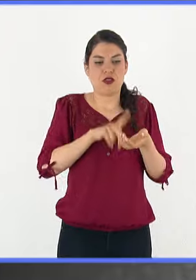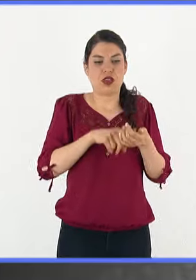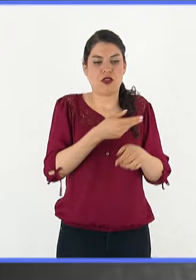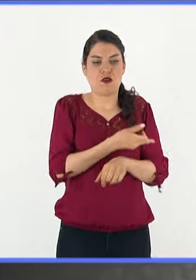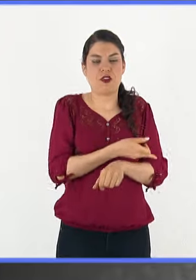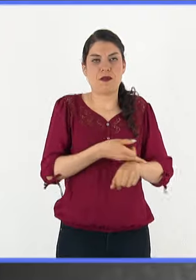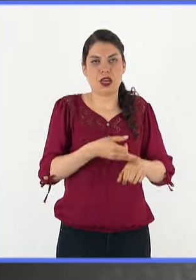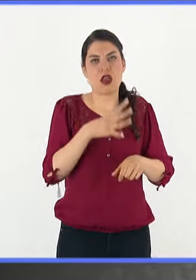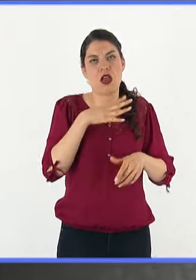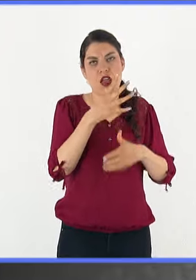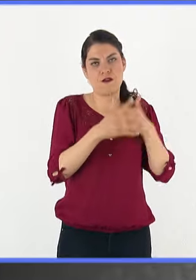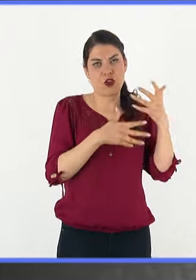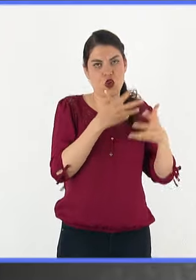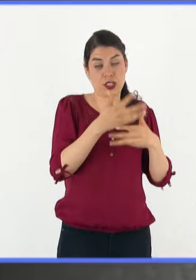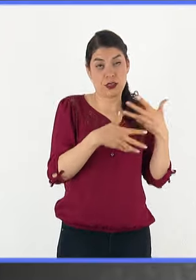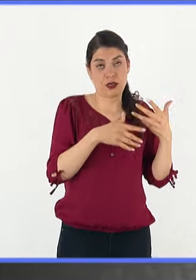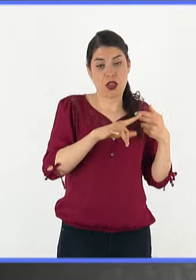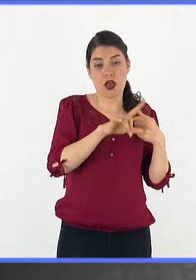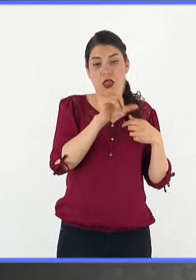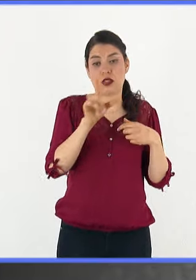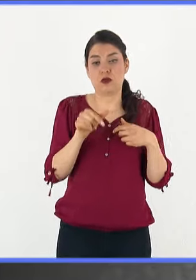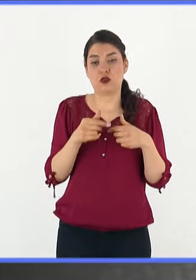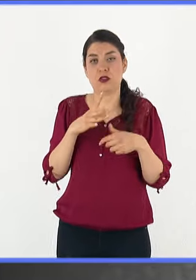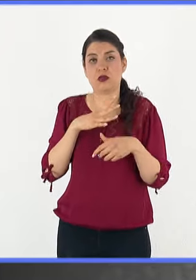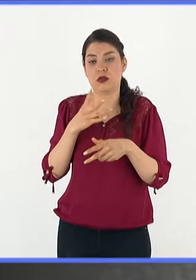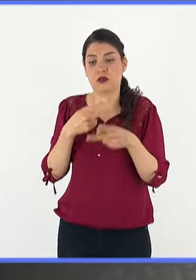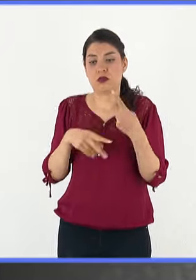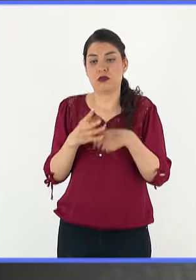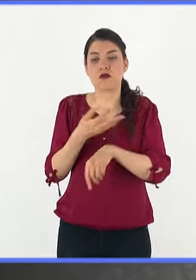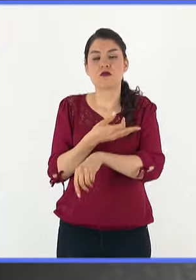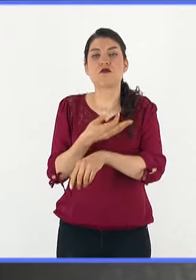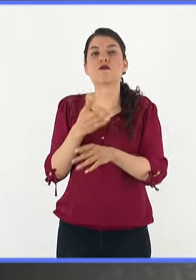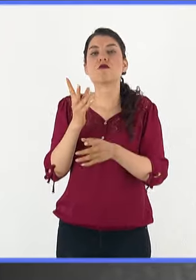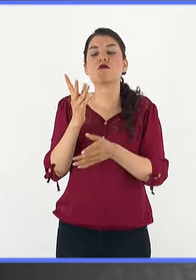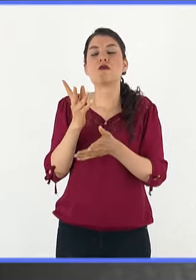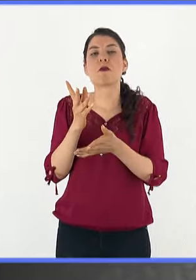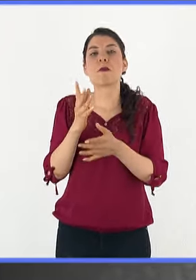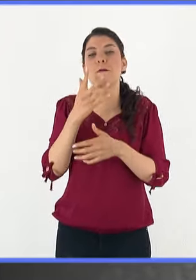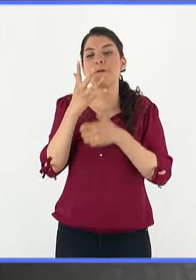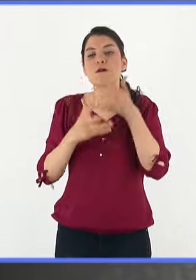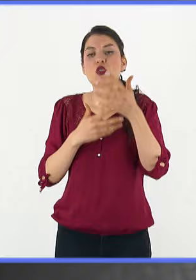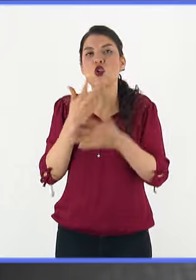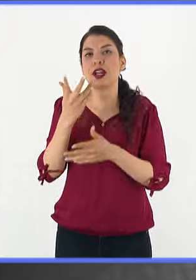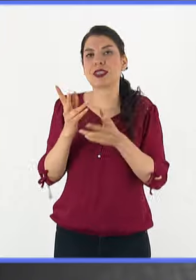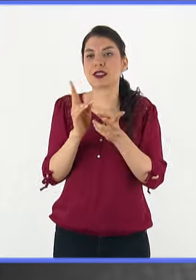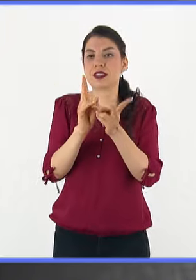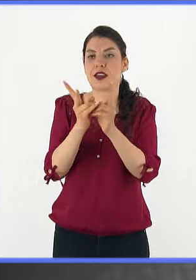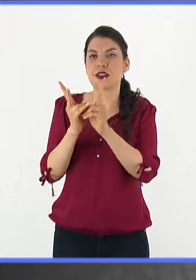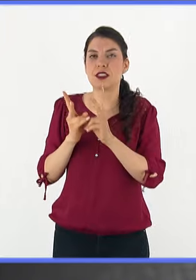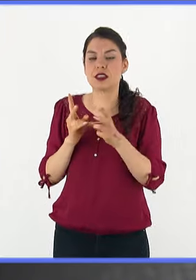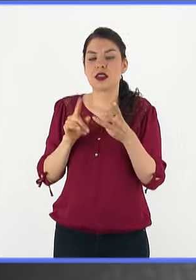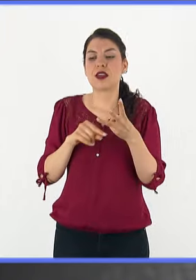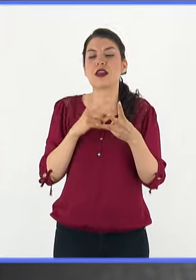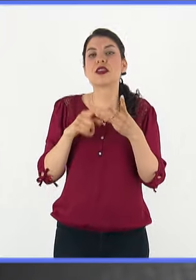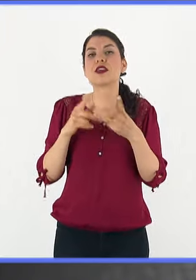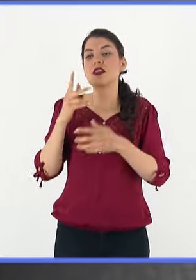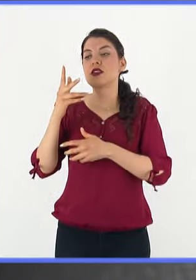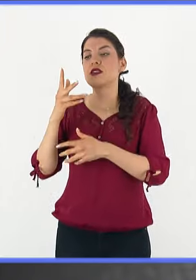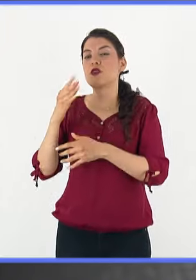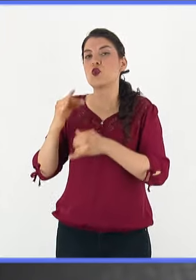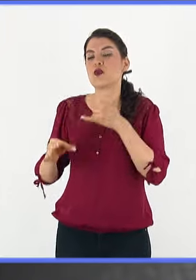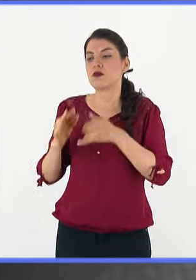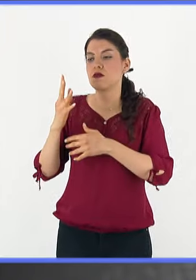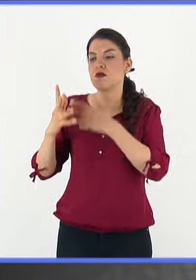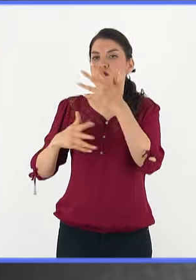intrafamiliar después tenemos la violencia vecinal y en un círculo más amplio la violencia machista entonces